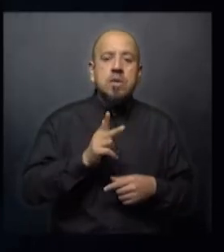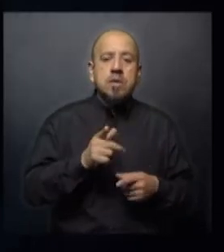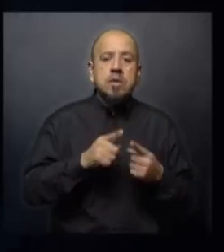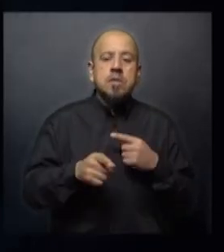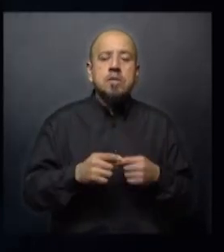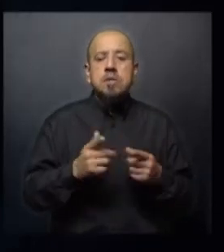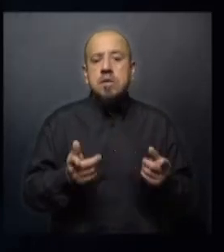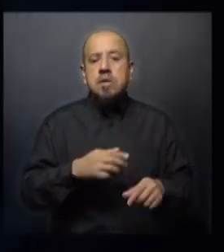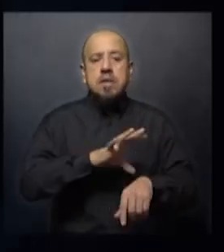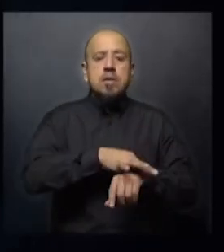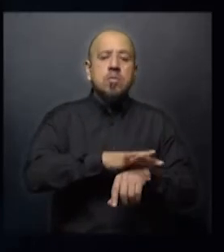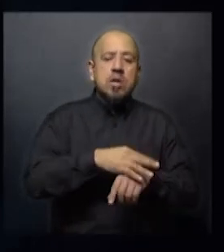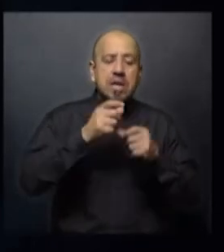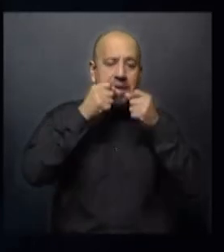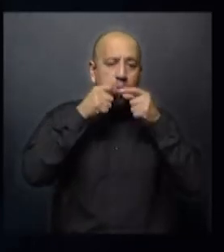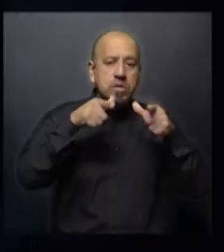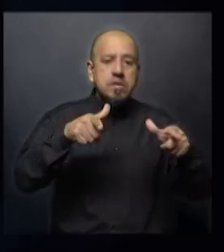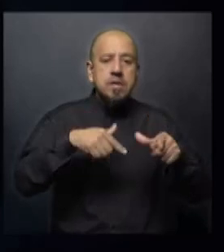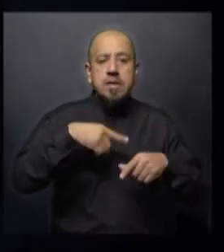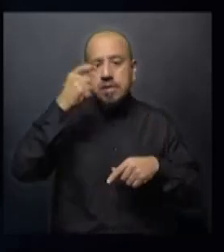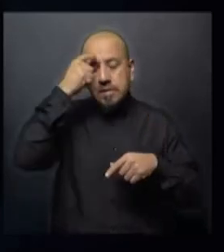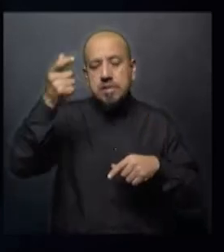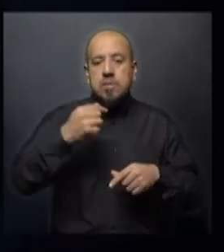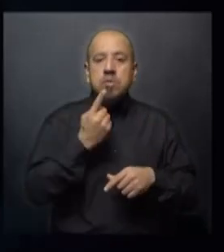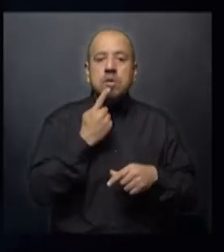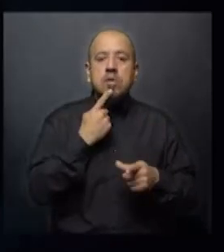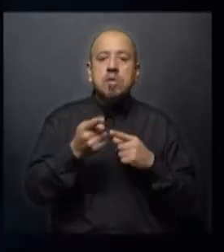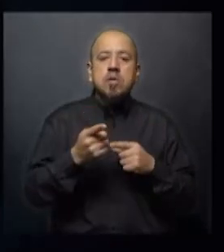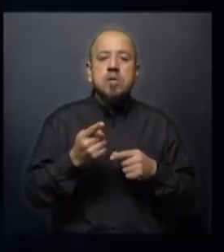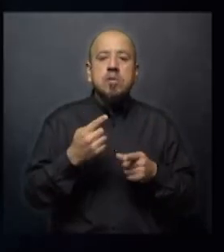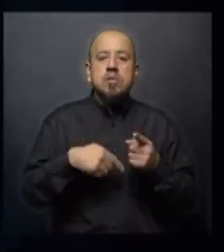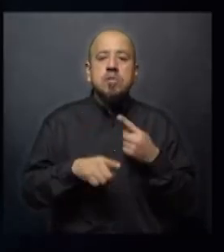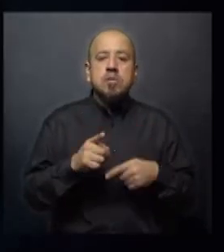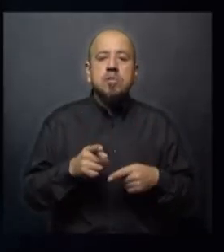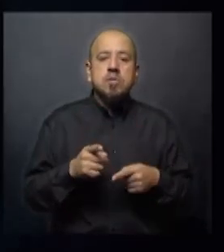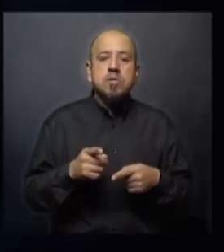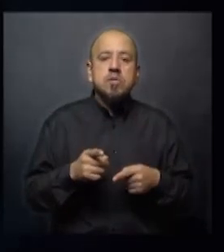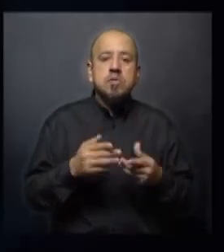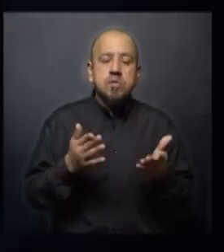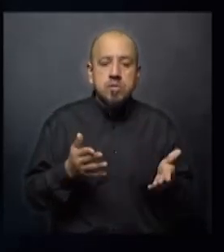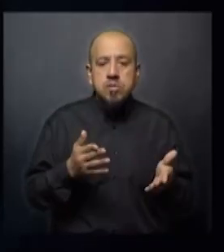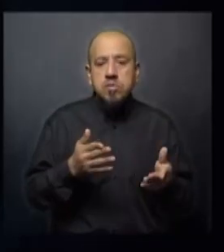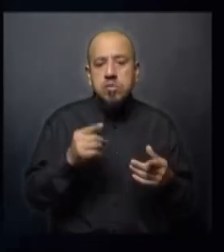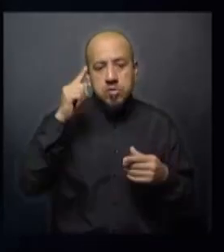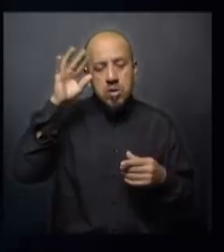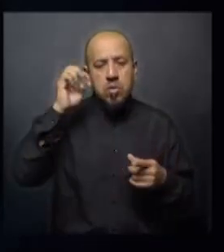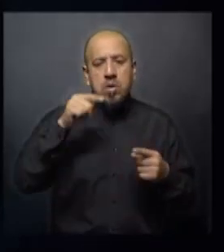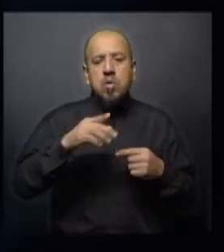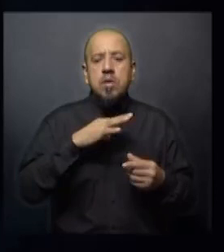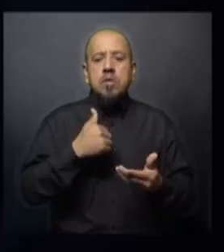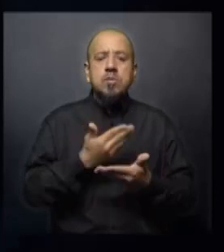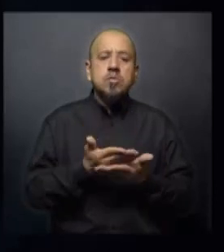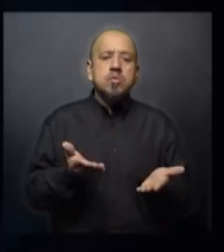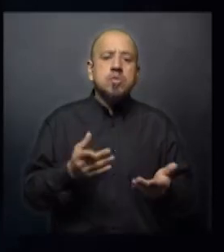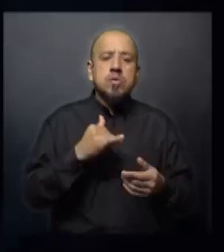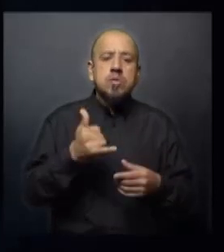antropología la lingüística las ciencias políticas la sociología etcétera etcétera recordarán todos tendrán presentes que